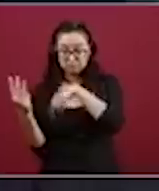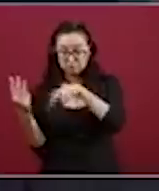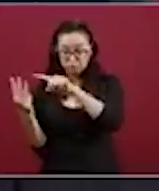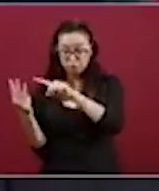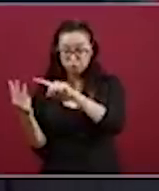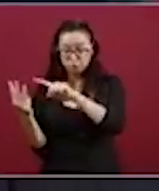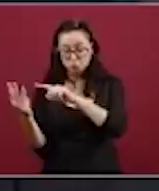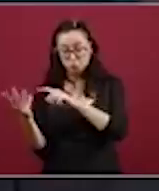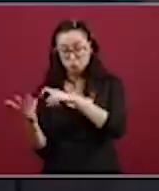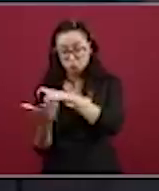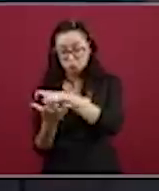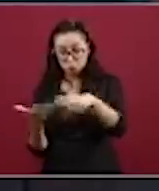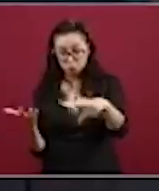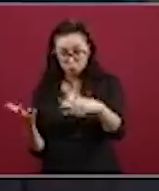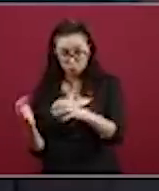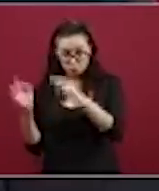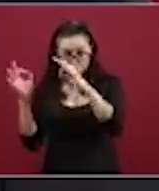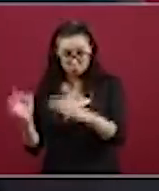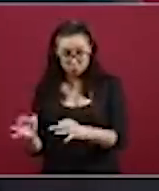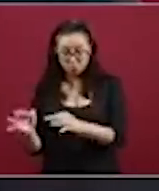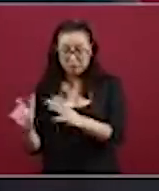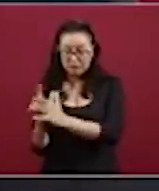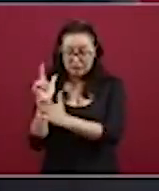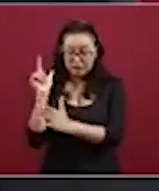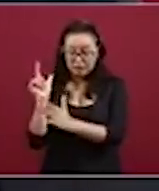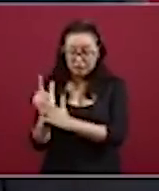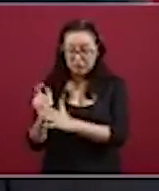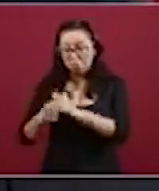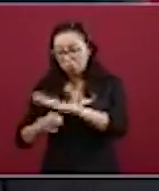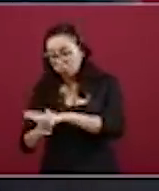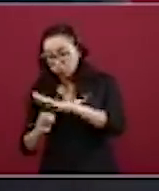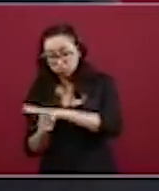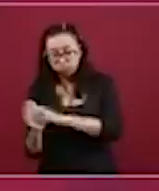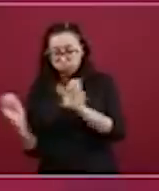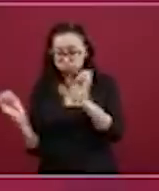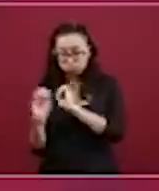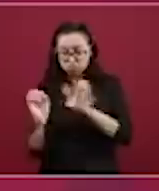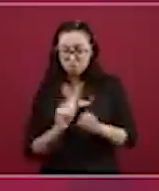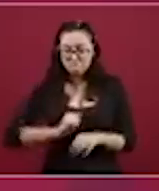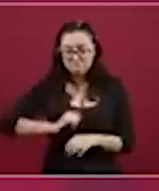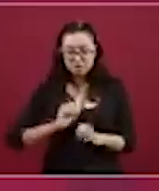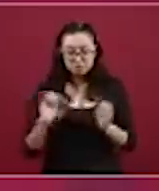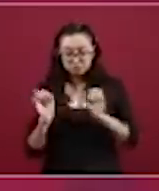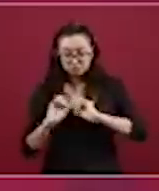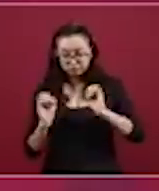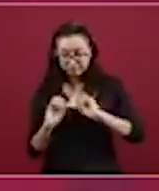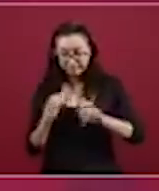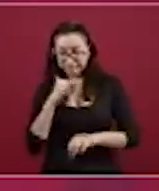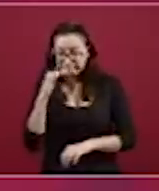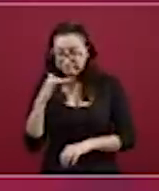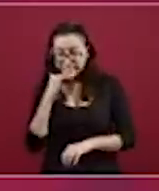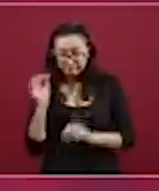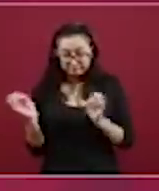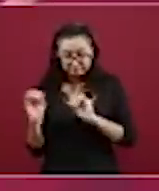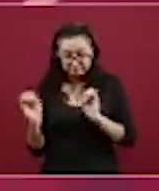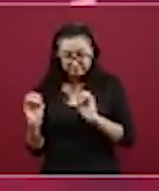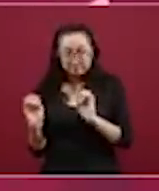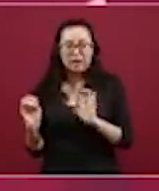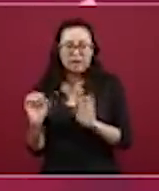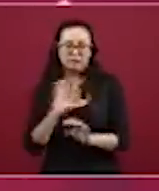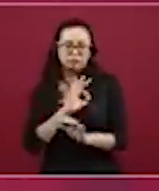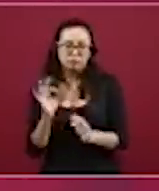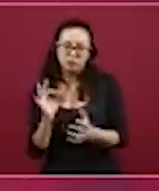fueron legales, si no hubo corrupción, si no hubo influyentismo, que sería